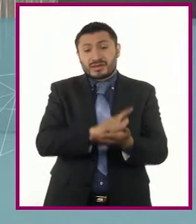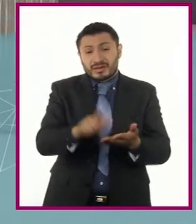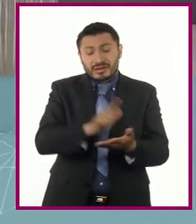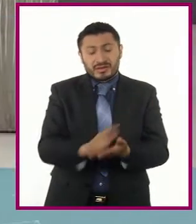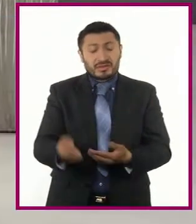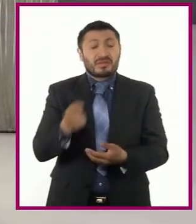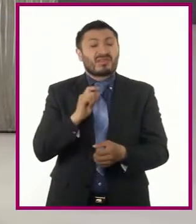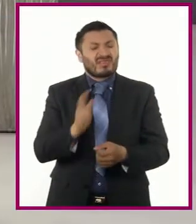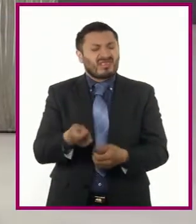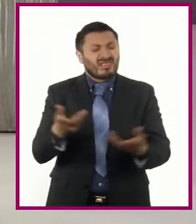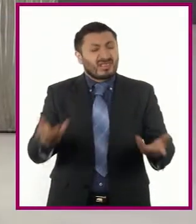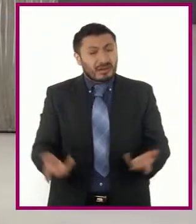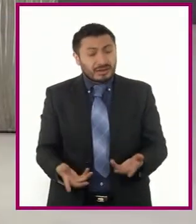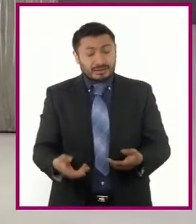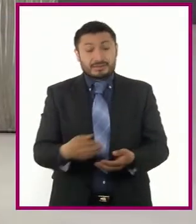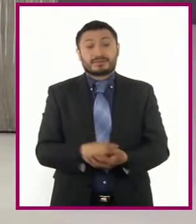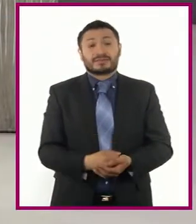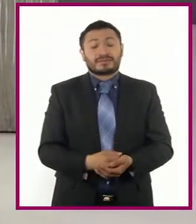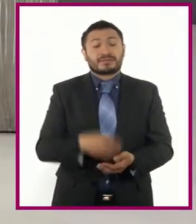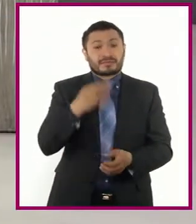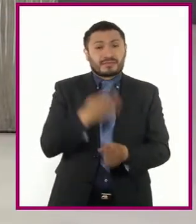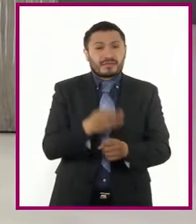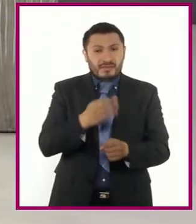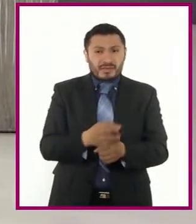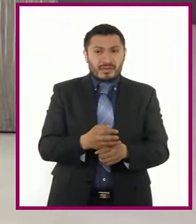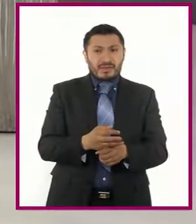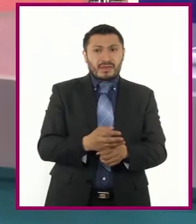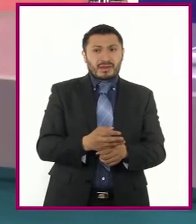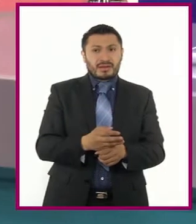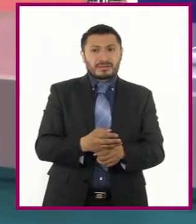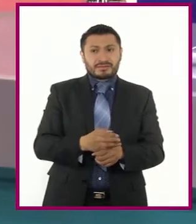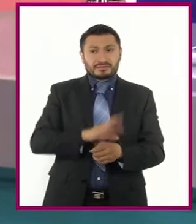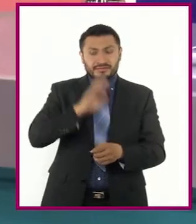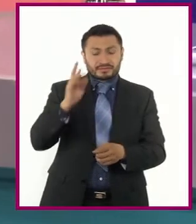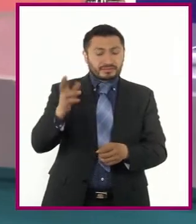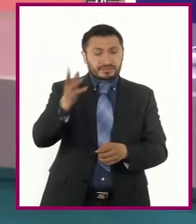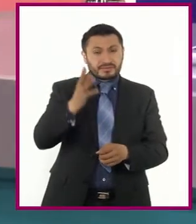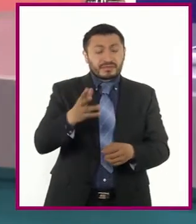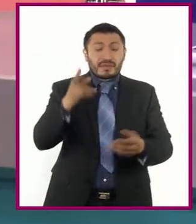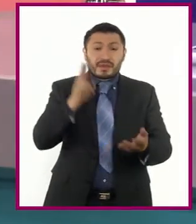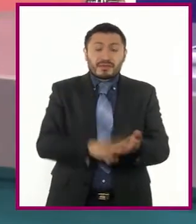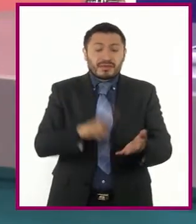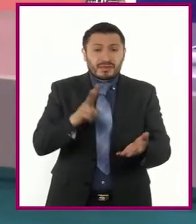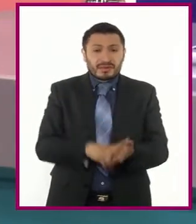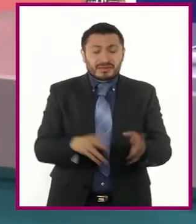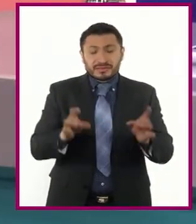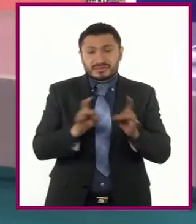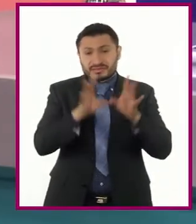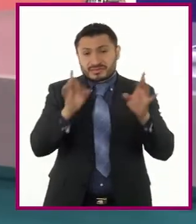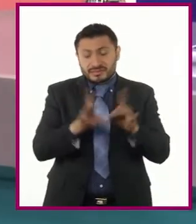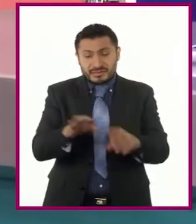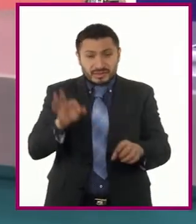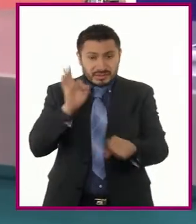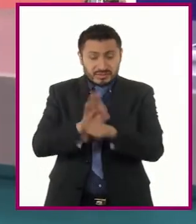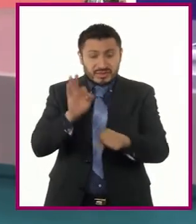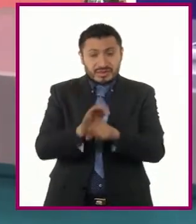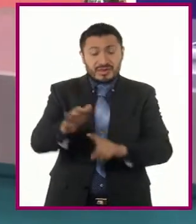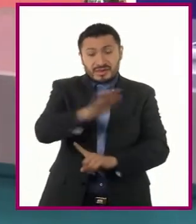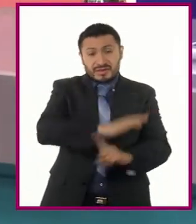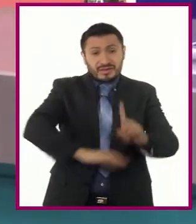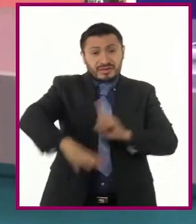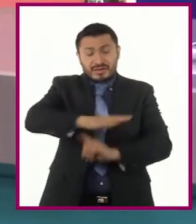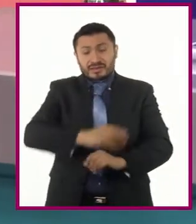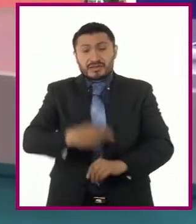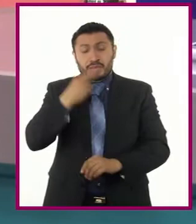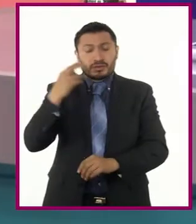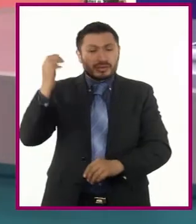apropiarnos de este conocimiento, recurriremos a valorar el impacto ambiental de los procesos de transformación de materiales utilizados por las